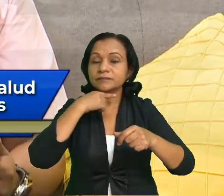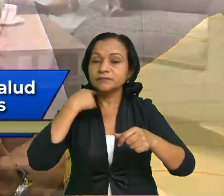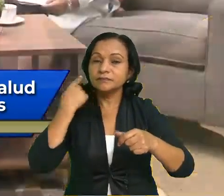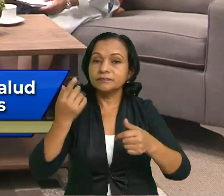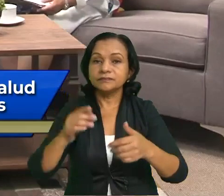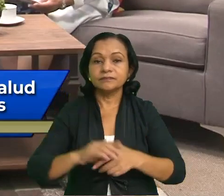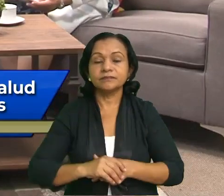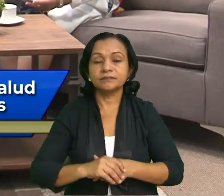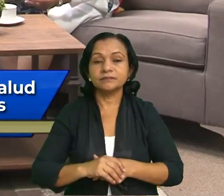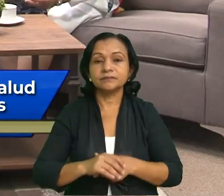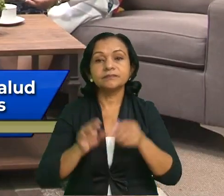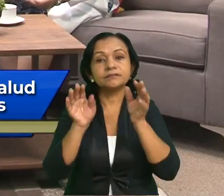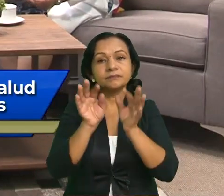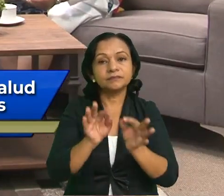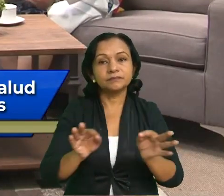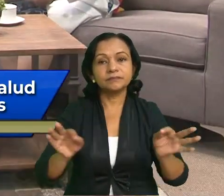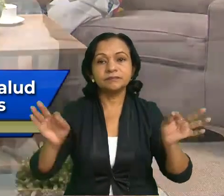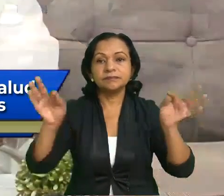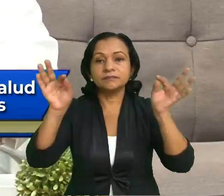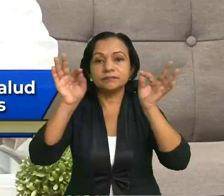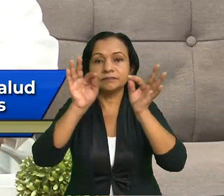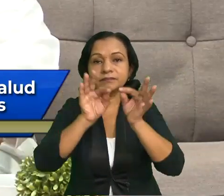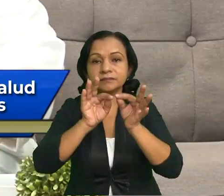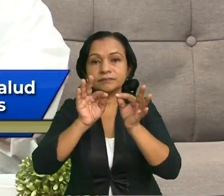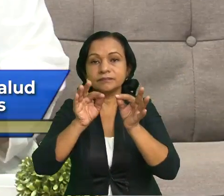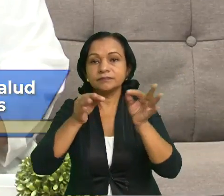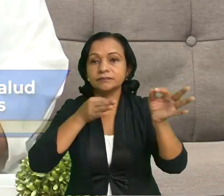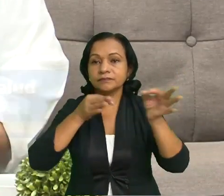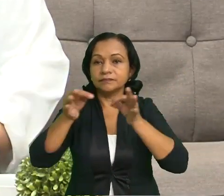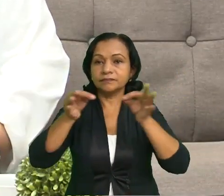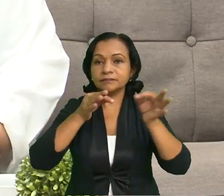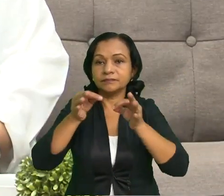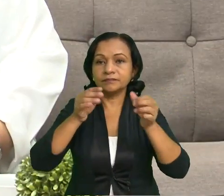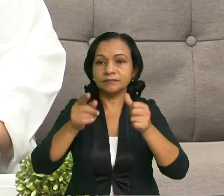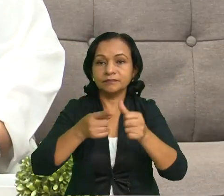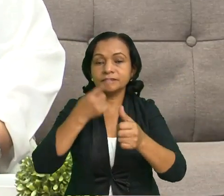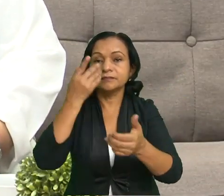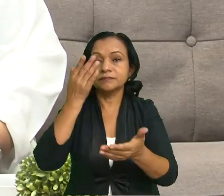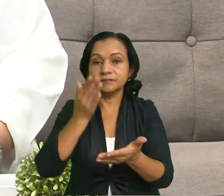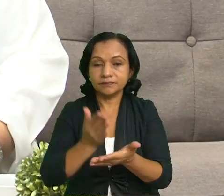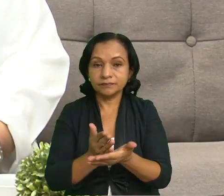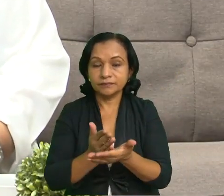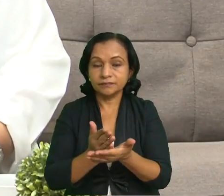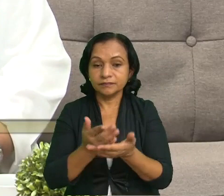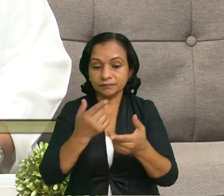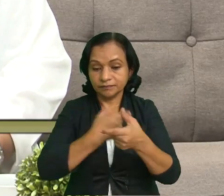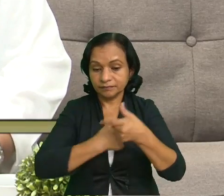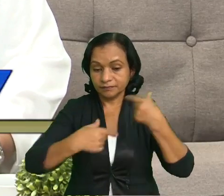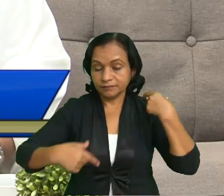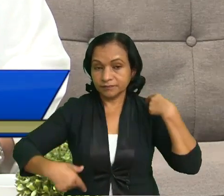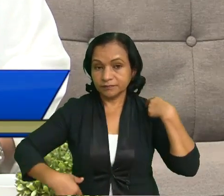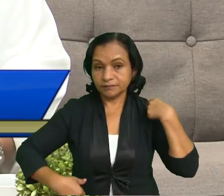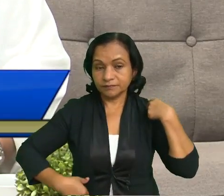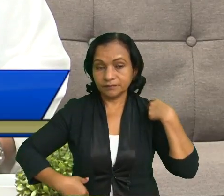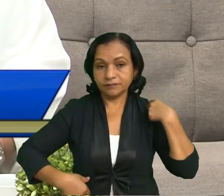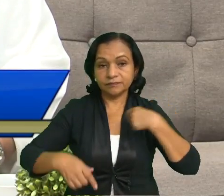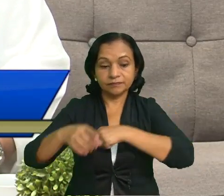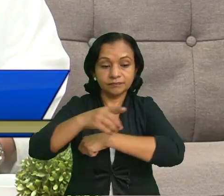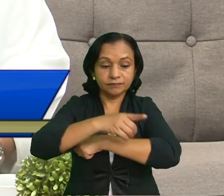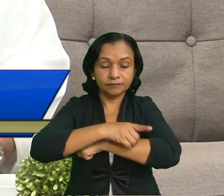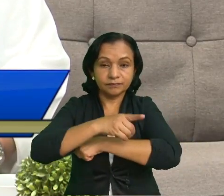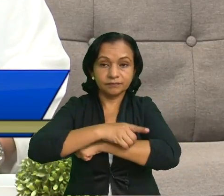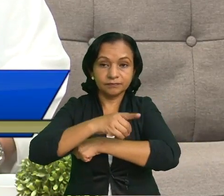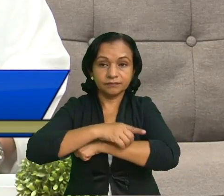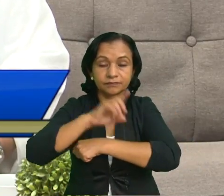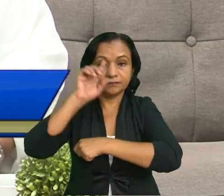ahora yo creo que es muy importante no uno de las primeras prioridades y mandatos del presidente del comandante daniel ortega dentro de lo que fue